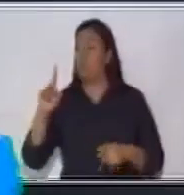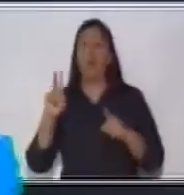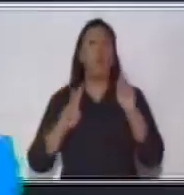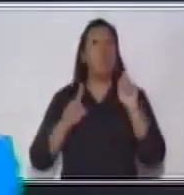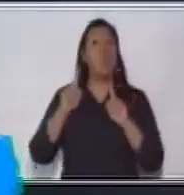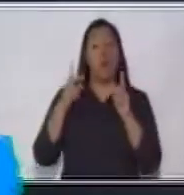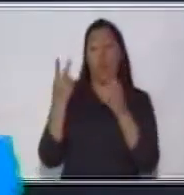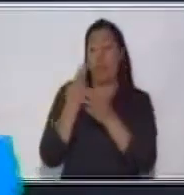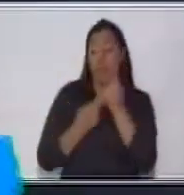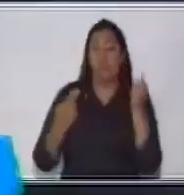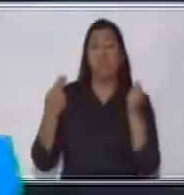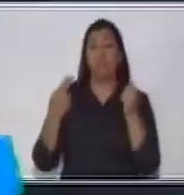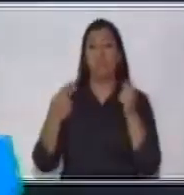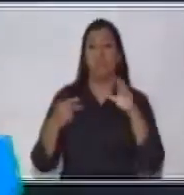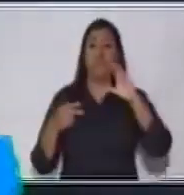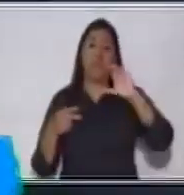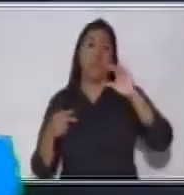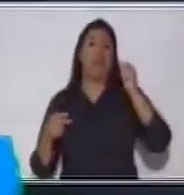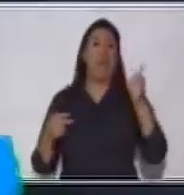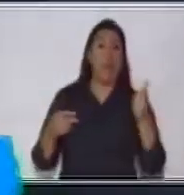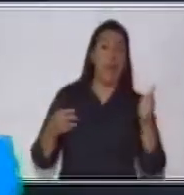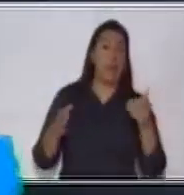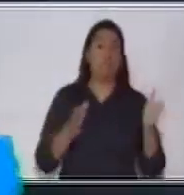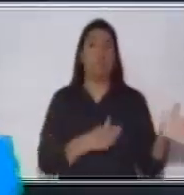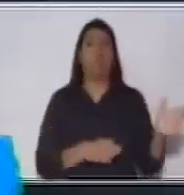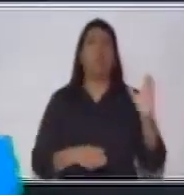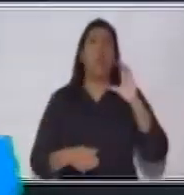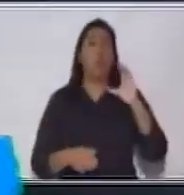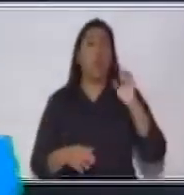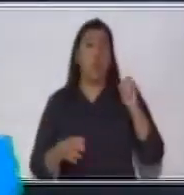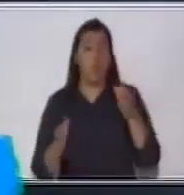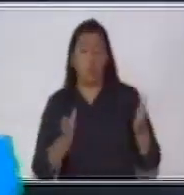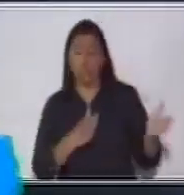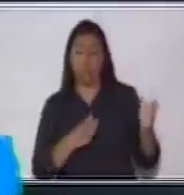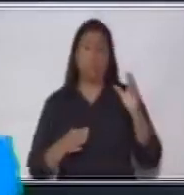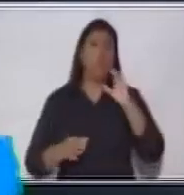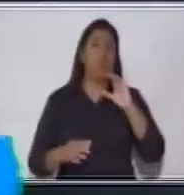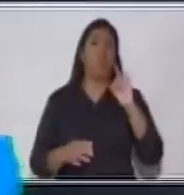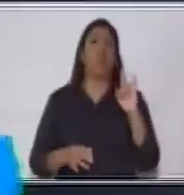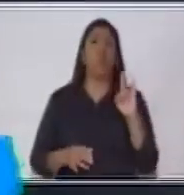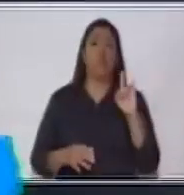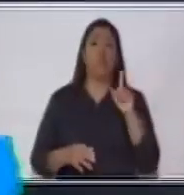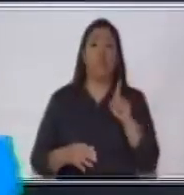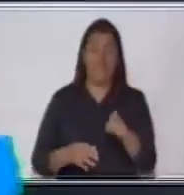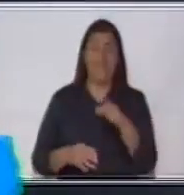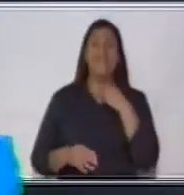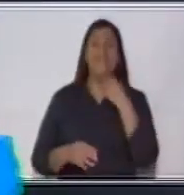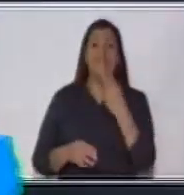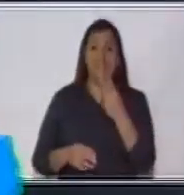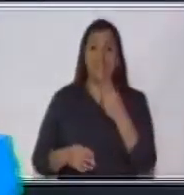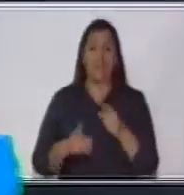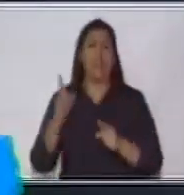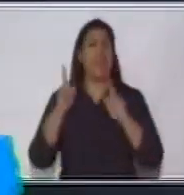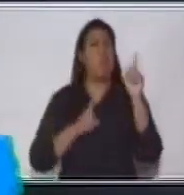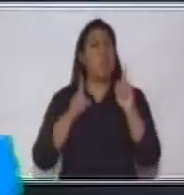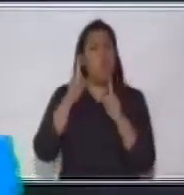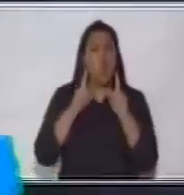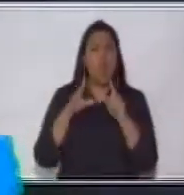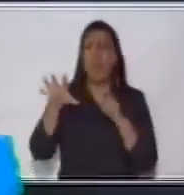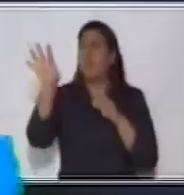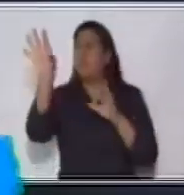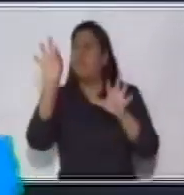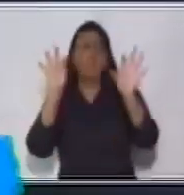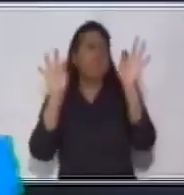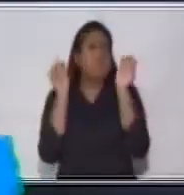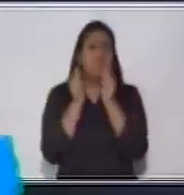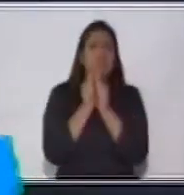acompañada? K, Ko o Q. Y es este fonema. Ahora, ¿qué combinaciones posibles podemos